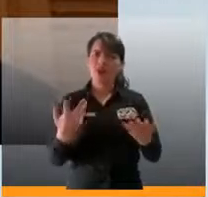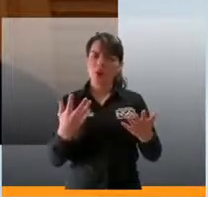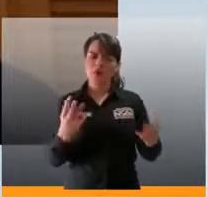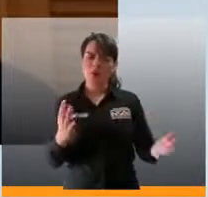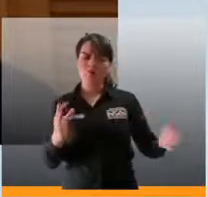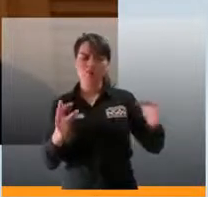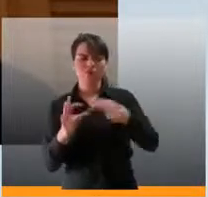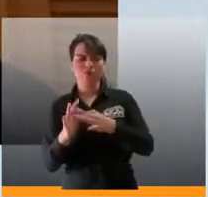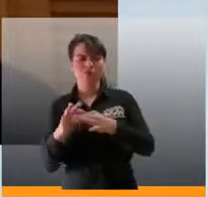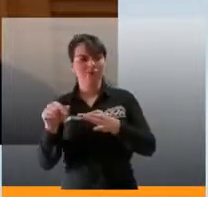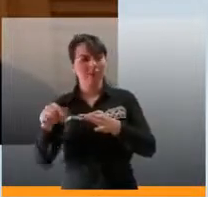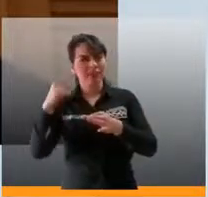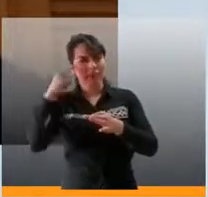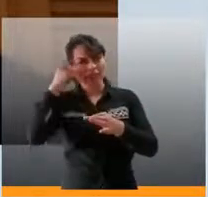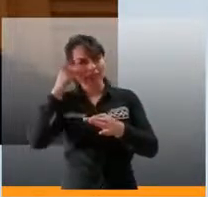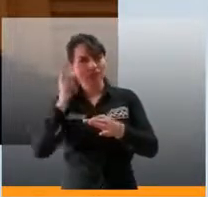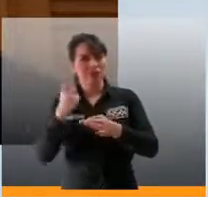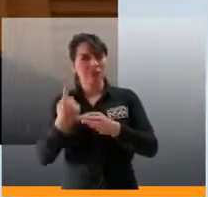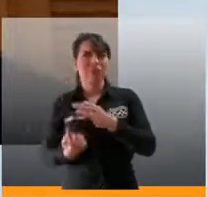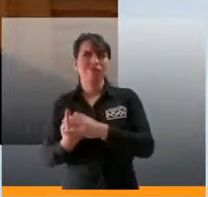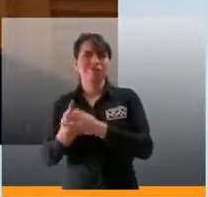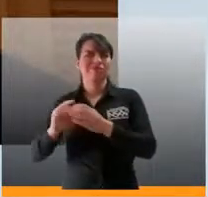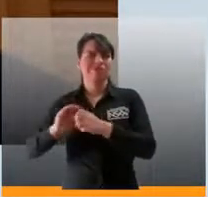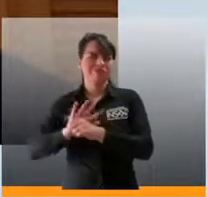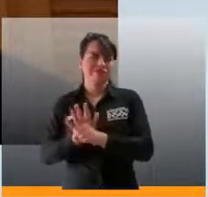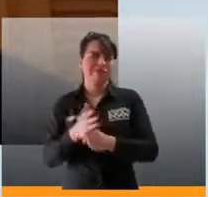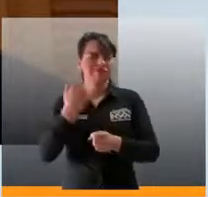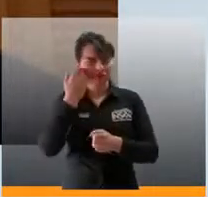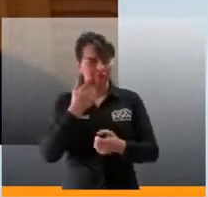que también la coyuntura actual nos trae, por favor.